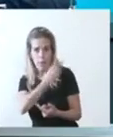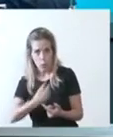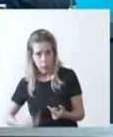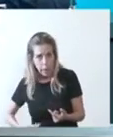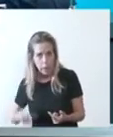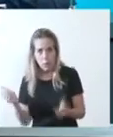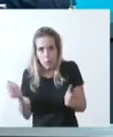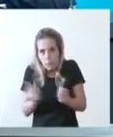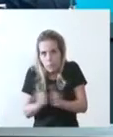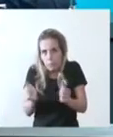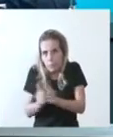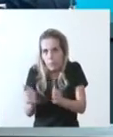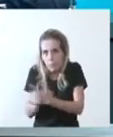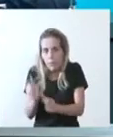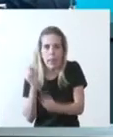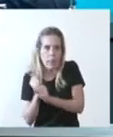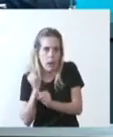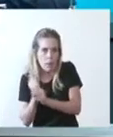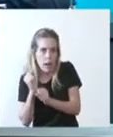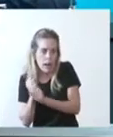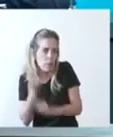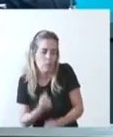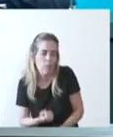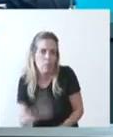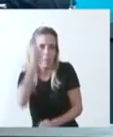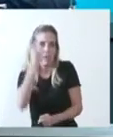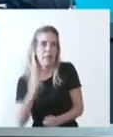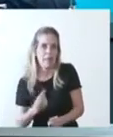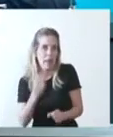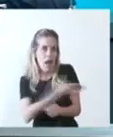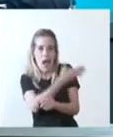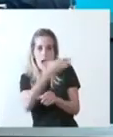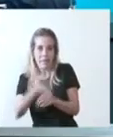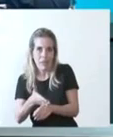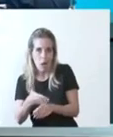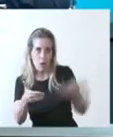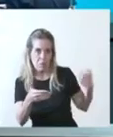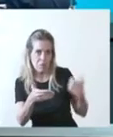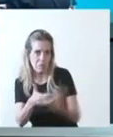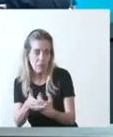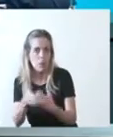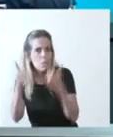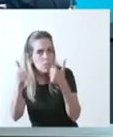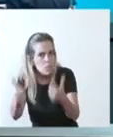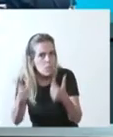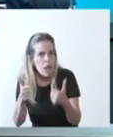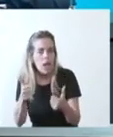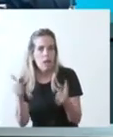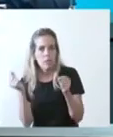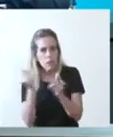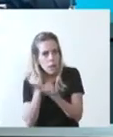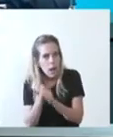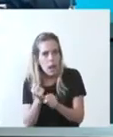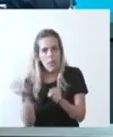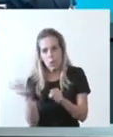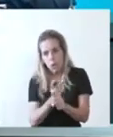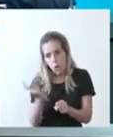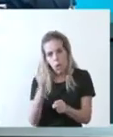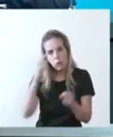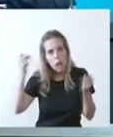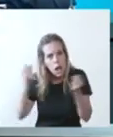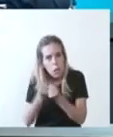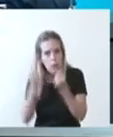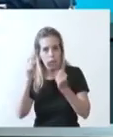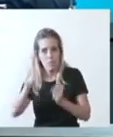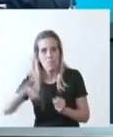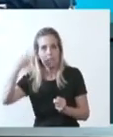en este punto codo a codo desde el primer día y lo estamos haciendo muy bien. Con ellos dos,